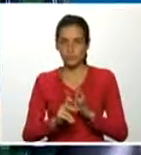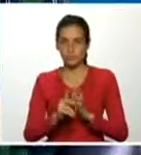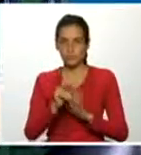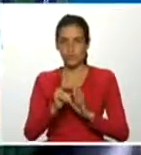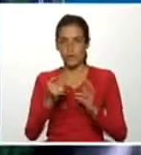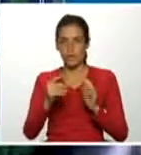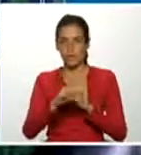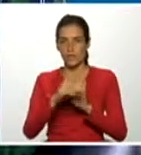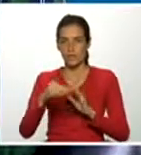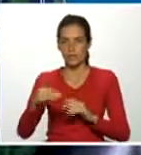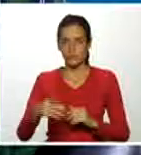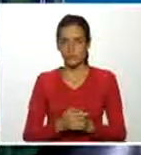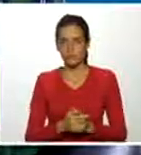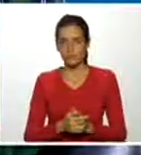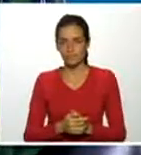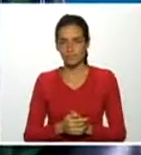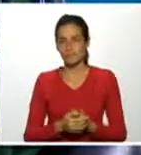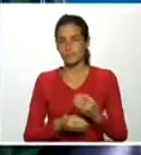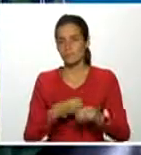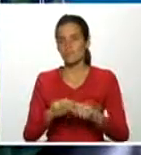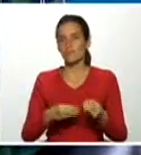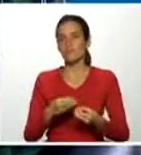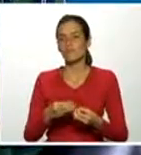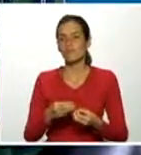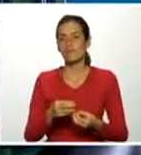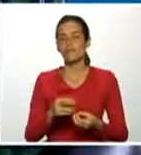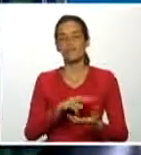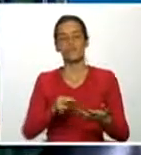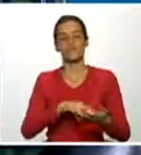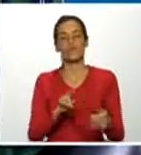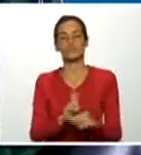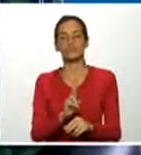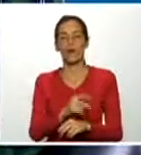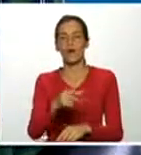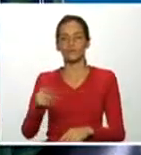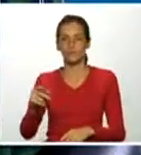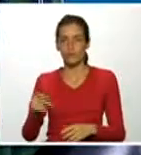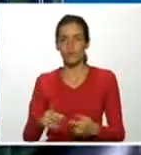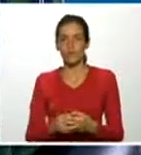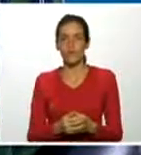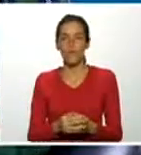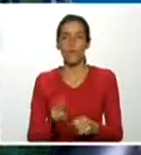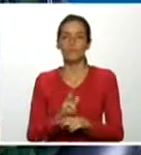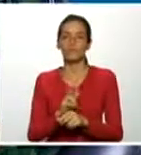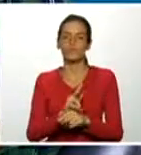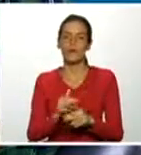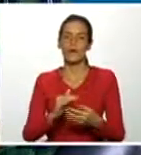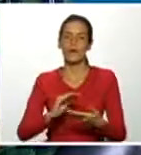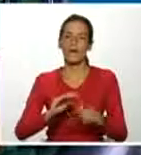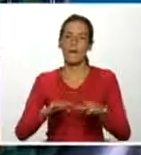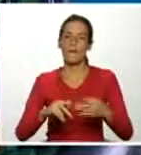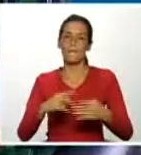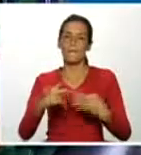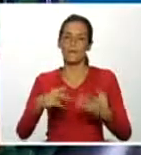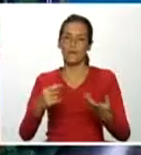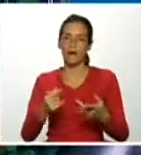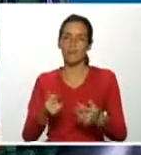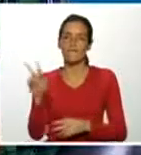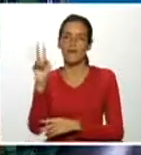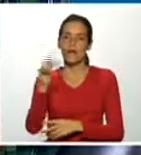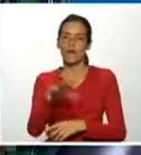derechos y cercena los del usuario y cercena de quien hace uso de la aplicación. Claro. Venezuela, como